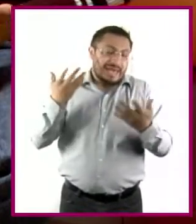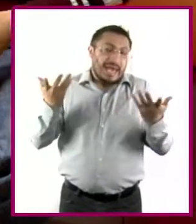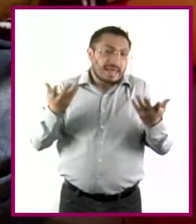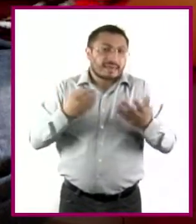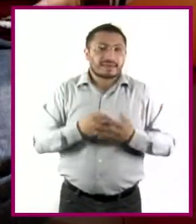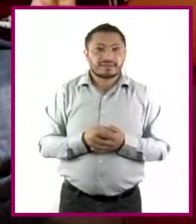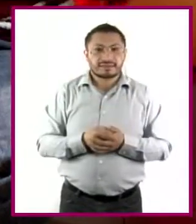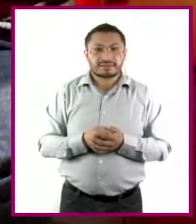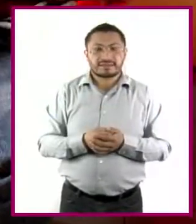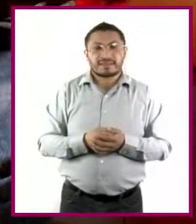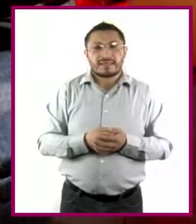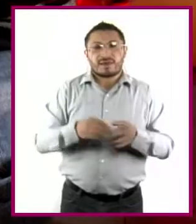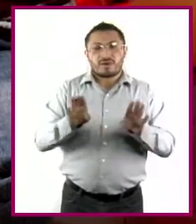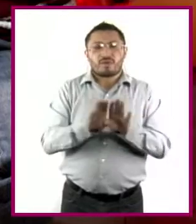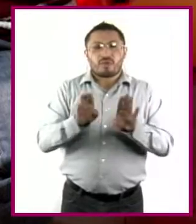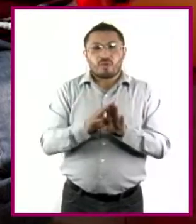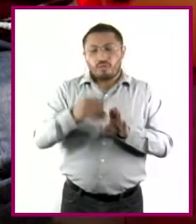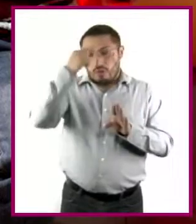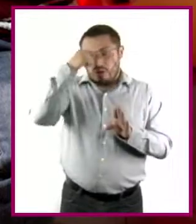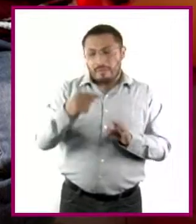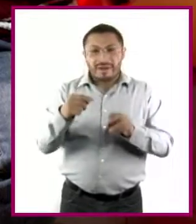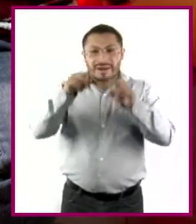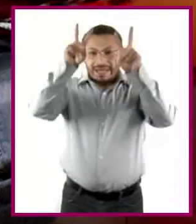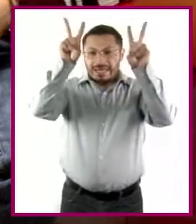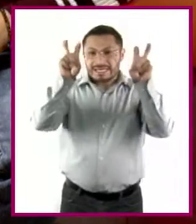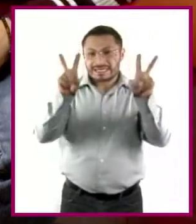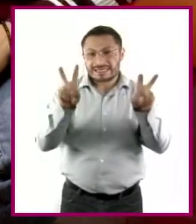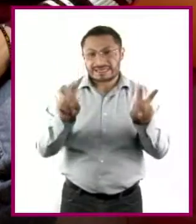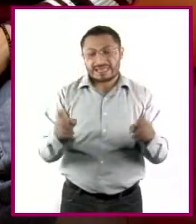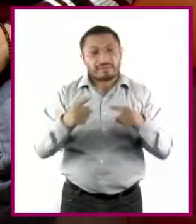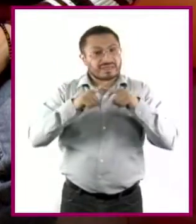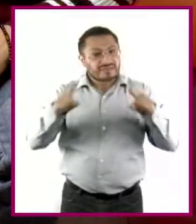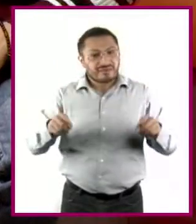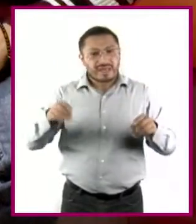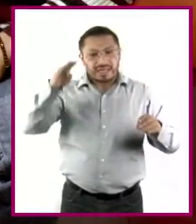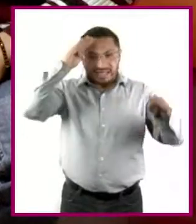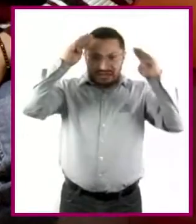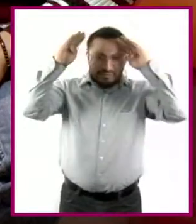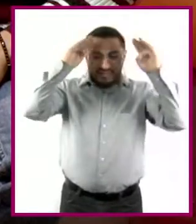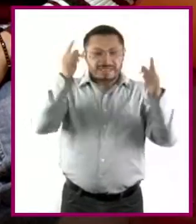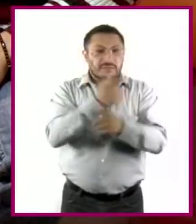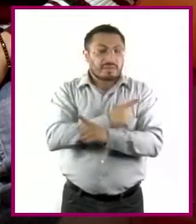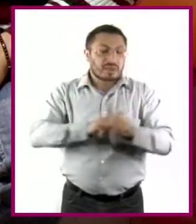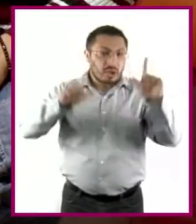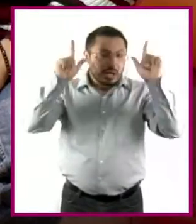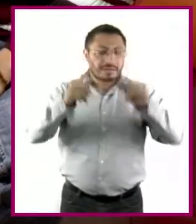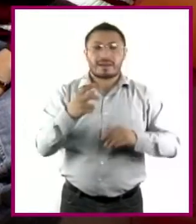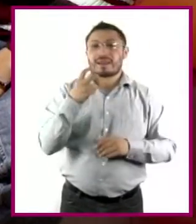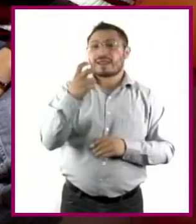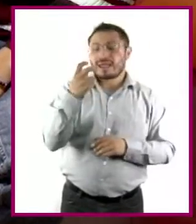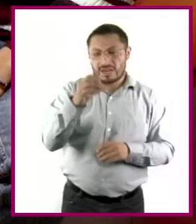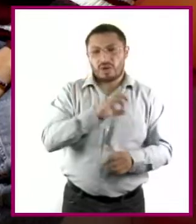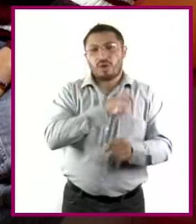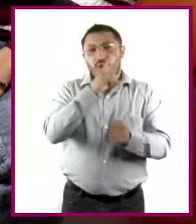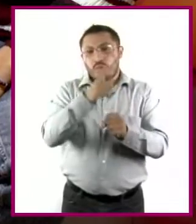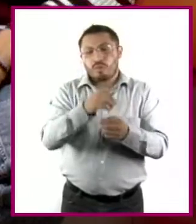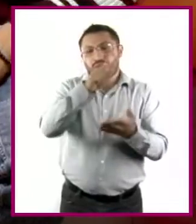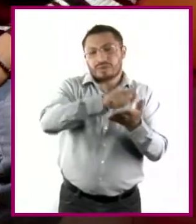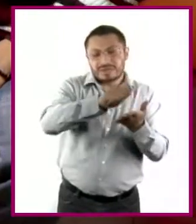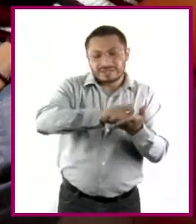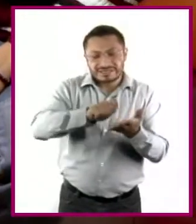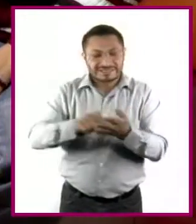tradicionales, sino abierto a la multiplicidad y al pensamiento plural. Debido a esa pluralidad de posibilidades de